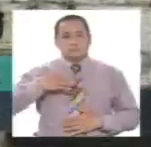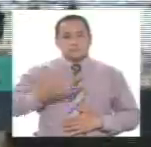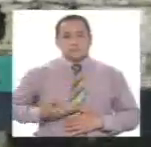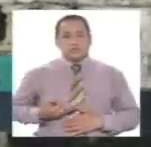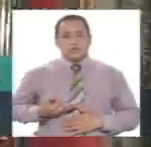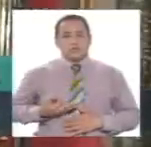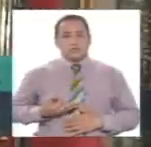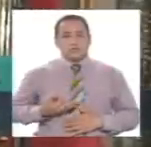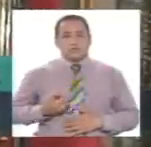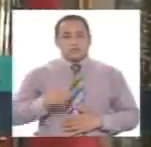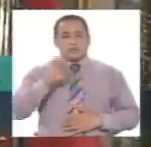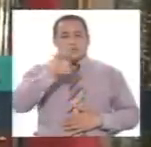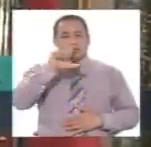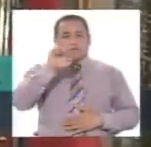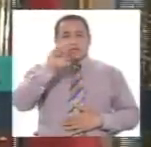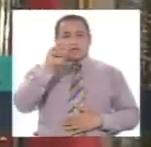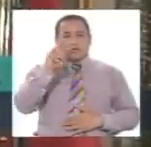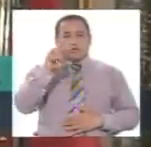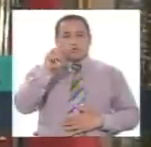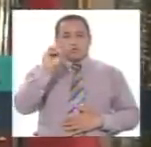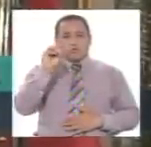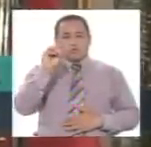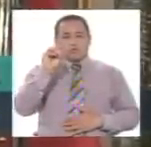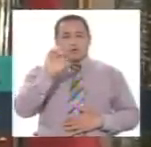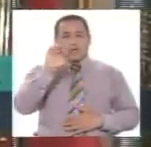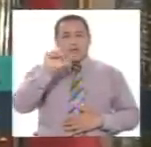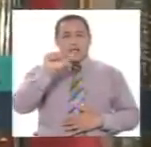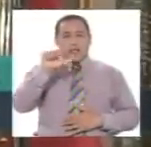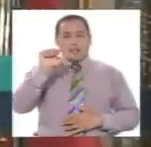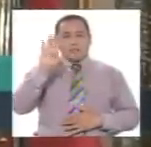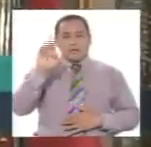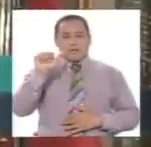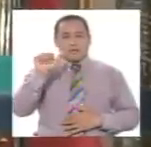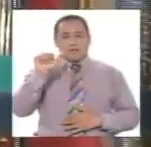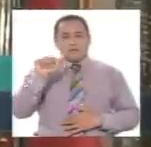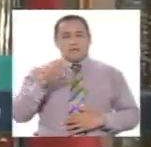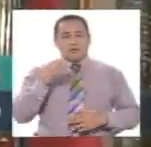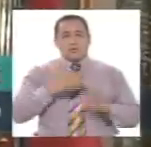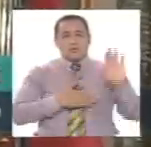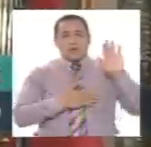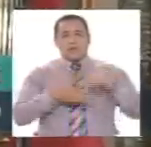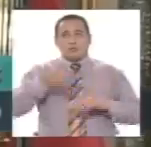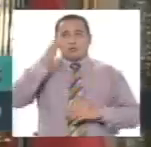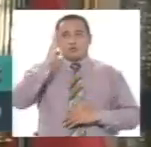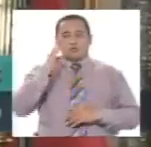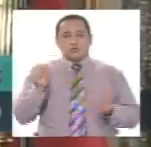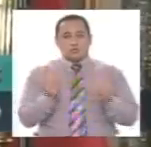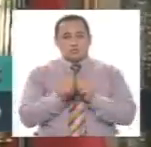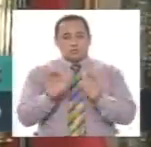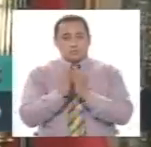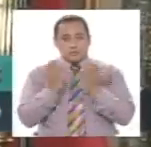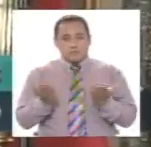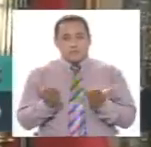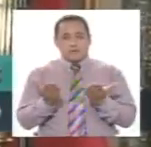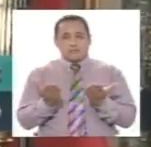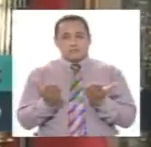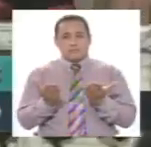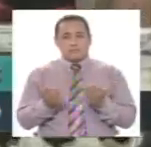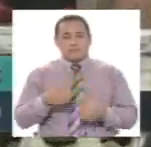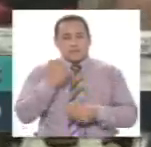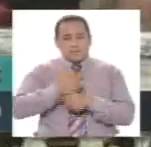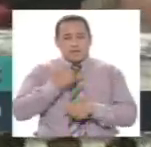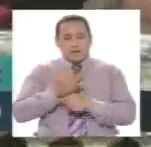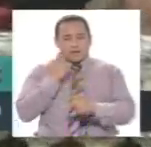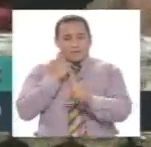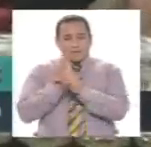Señor Eleodoro Mayorga Alba, juráis por Dios y estos santos evangelios